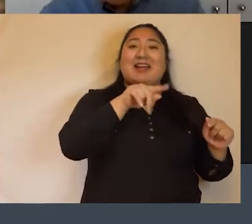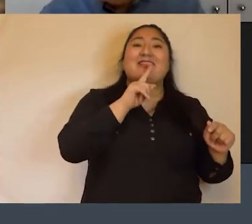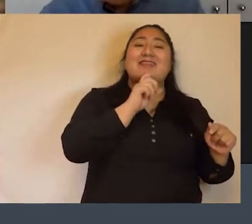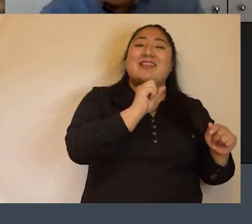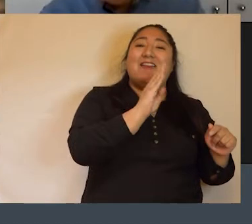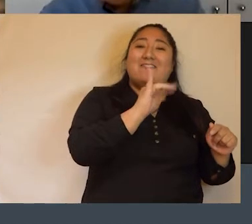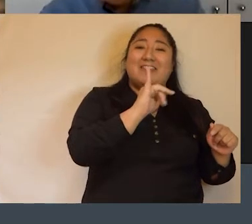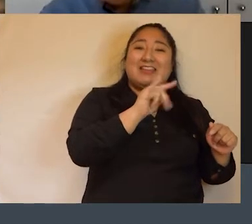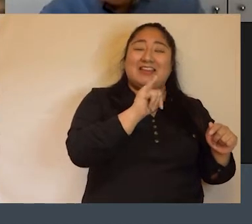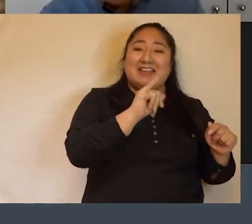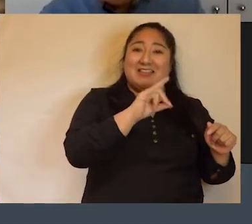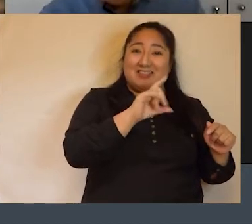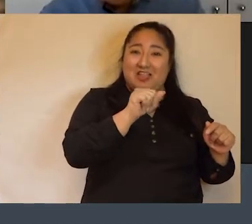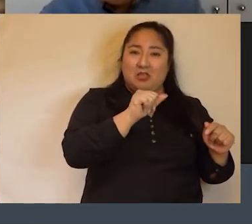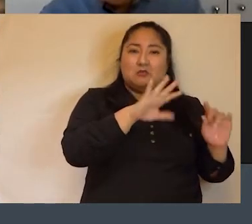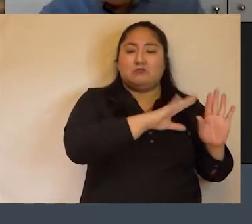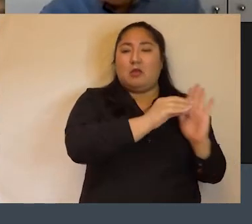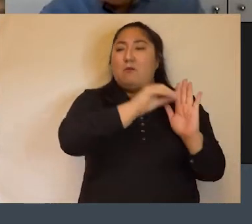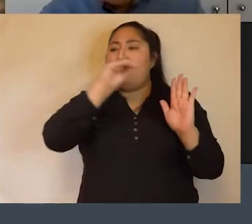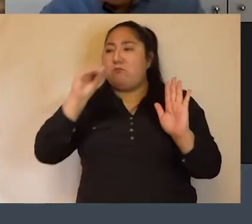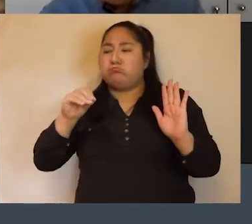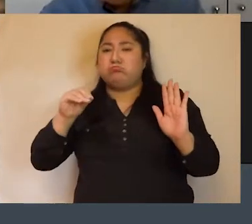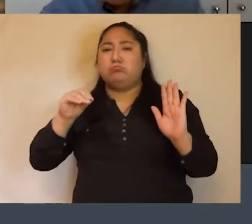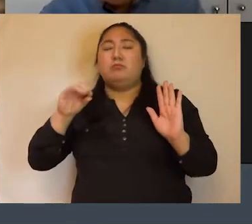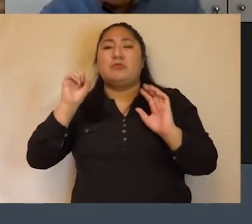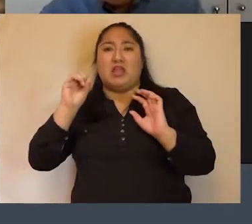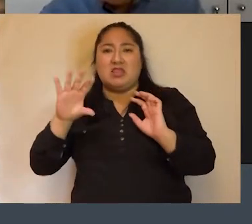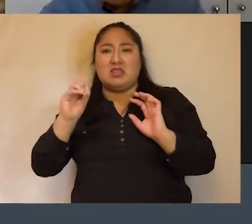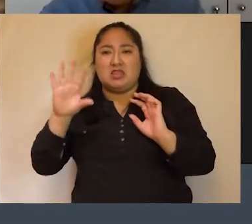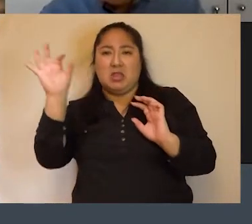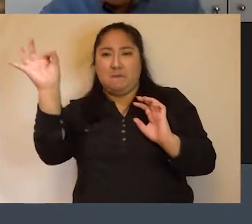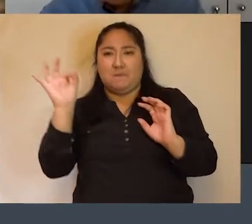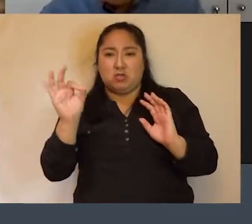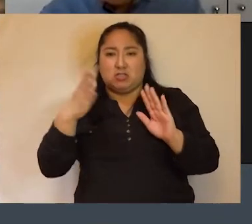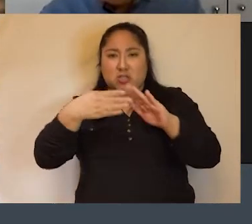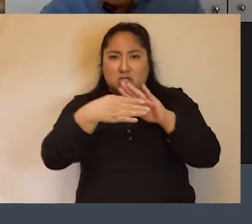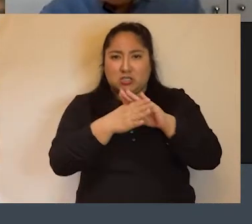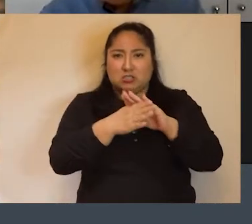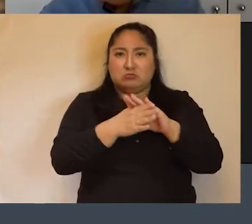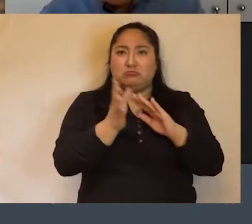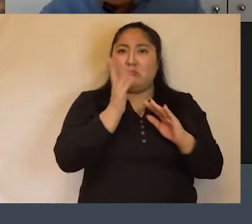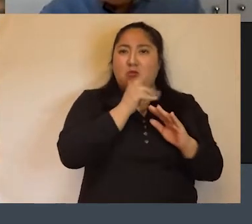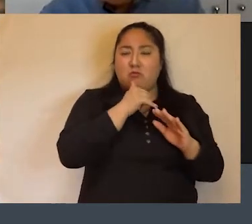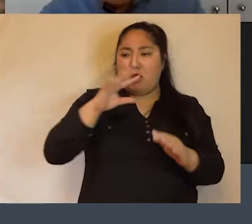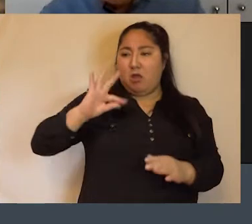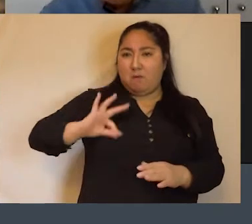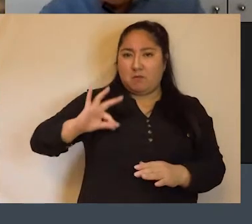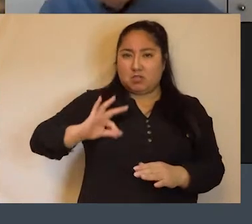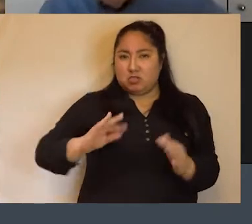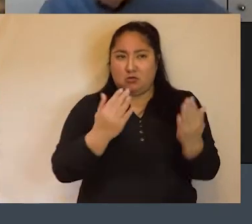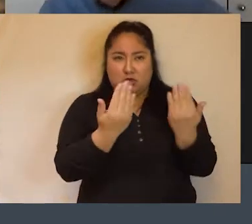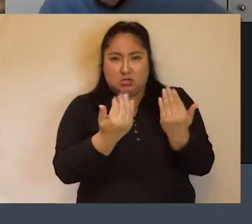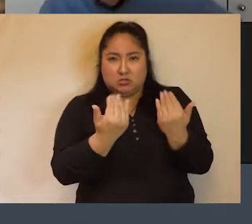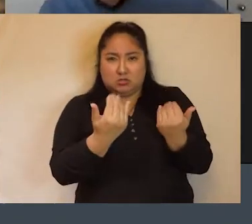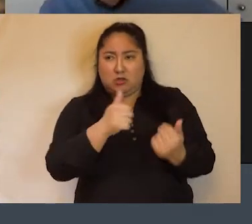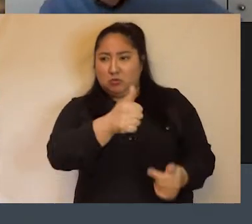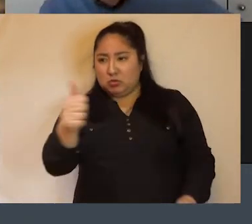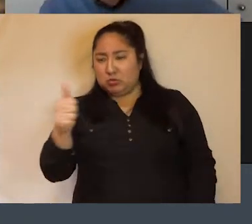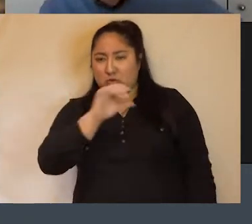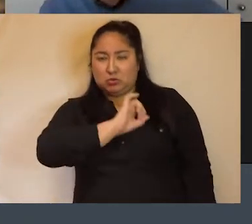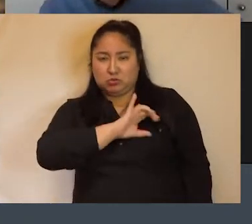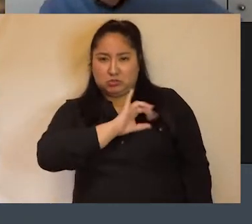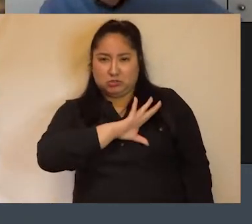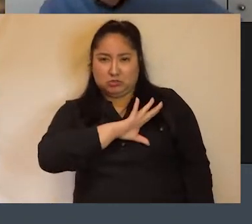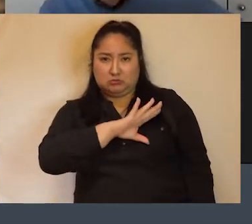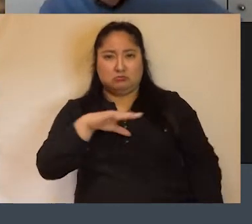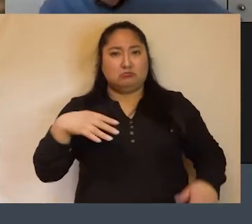esas rentabilidades y una capitalización del 10% de los ingresos, no vamos a tener las pensiones que